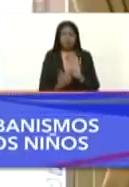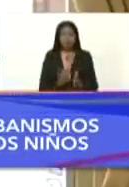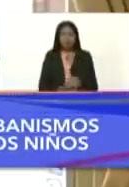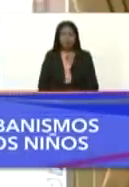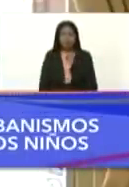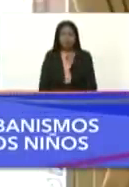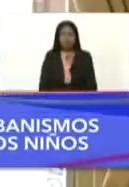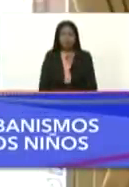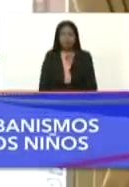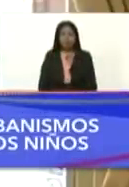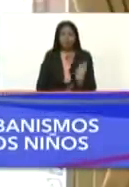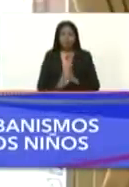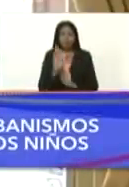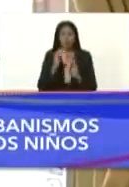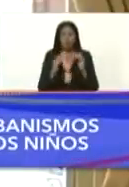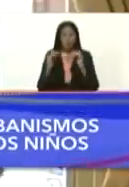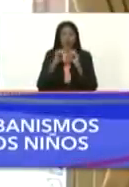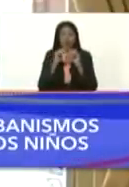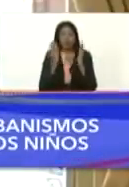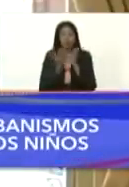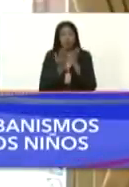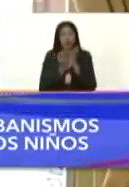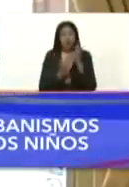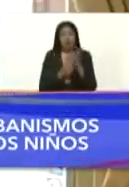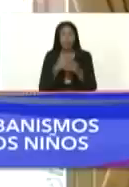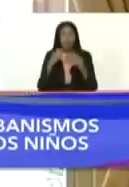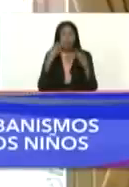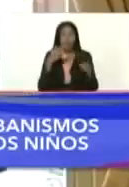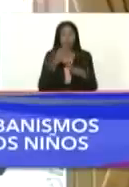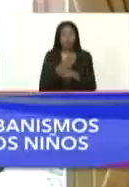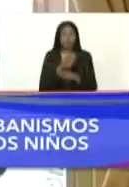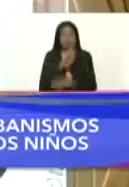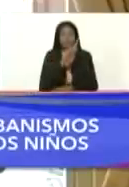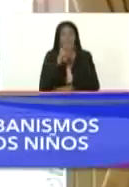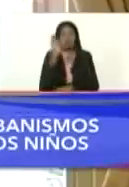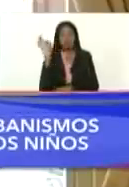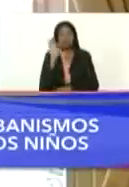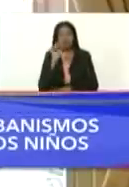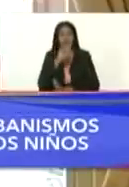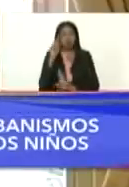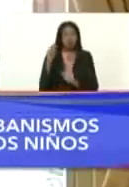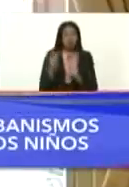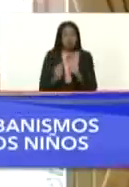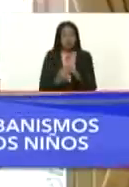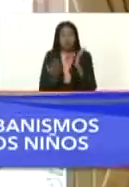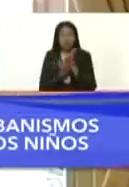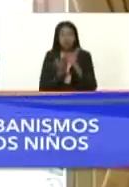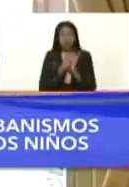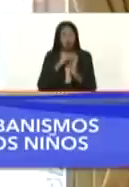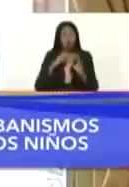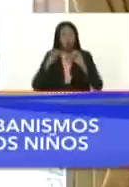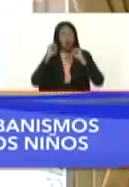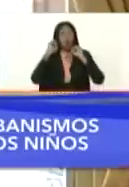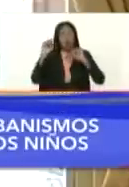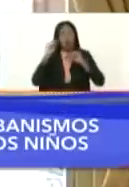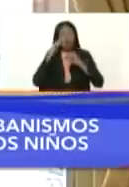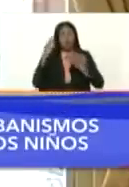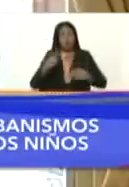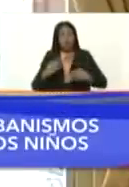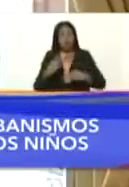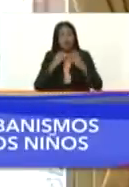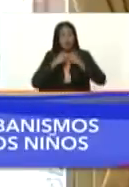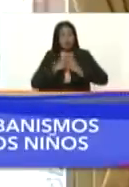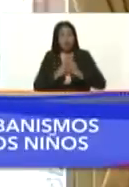elevando sus niveles de escolaridad y vamos rumbo al cien por ciento escolaridad y todos tenemos que lograrlo aristóbulo con